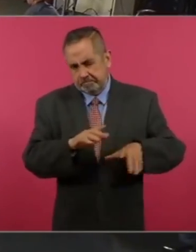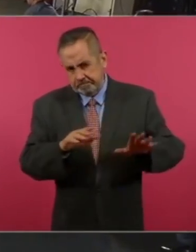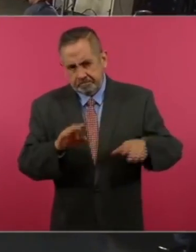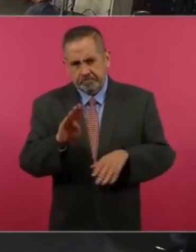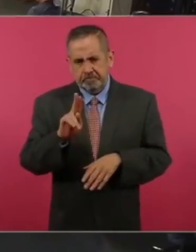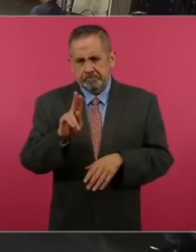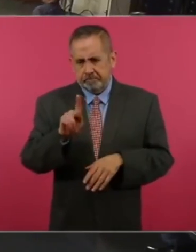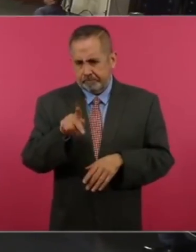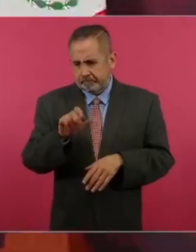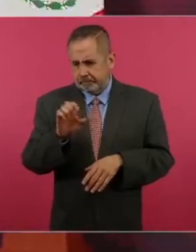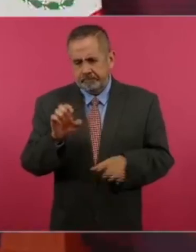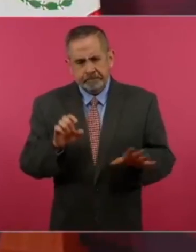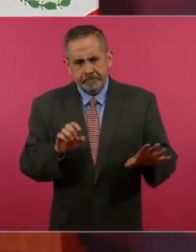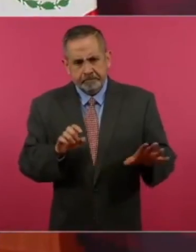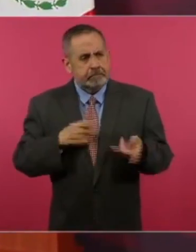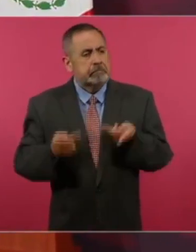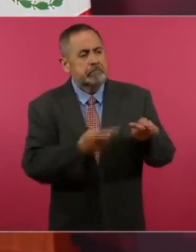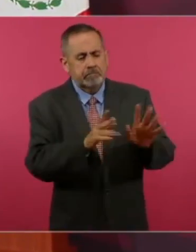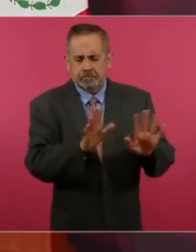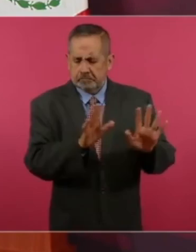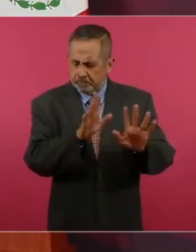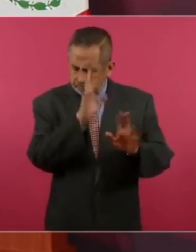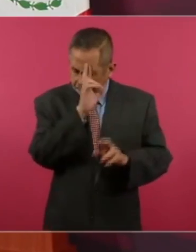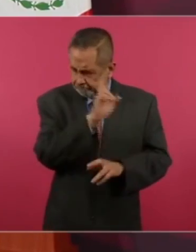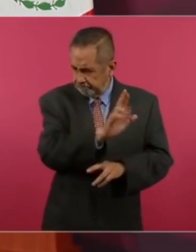no lo cuestiono en nada.